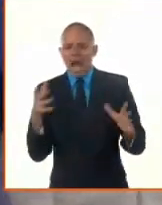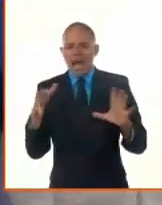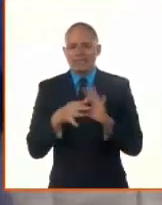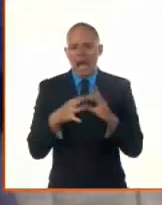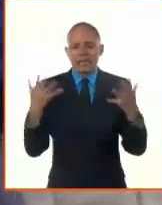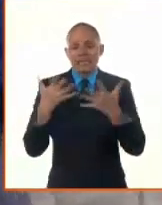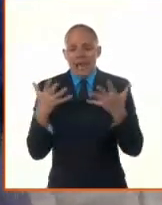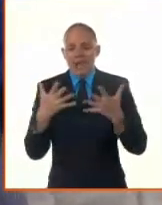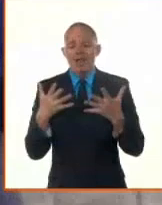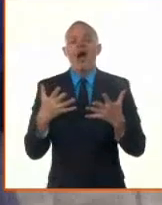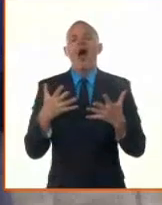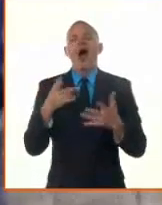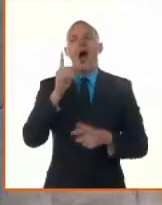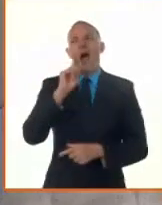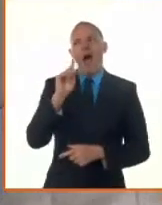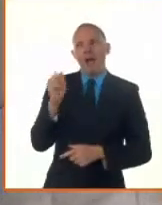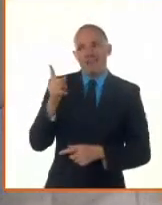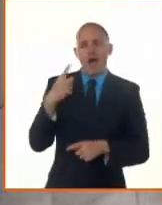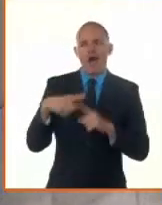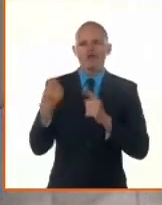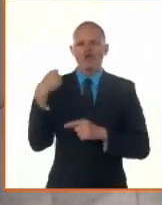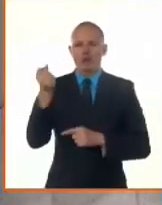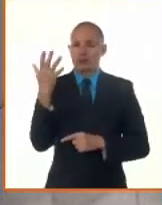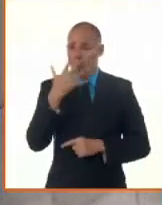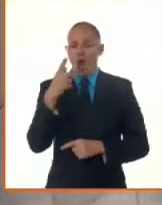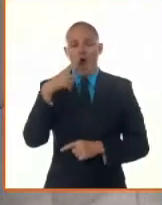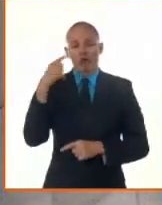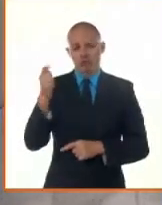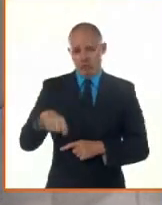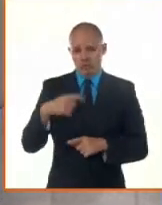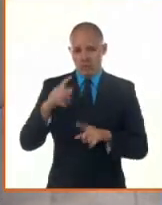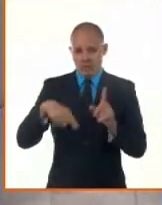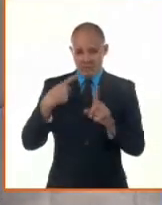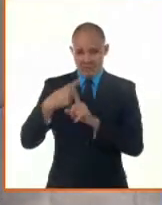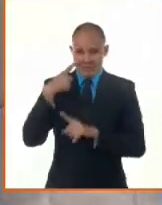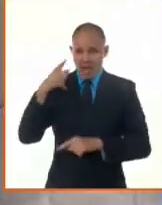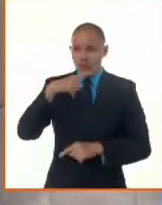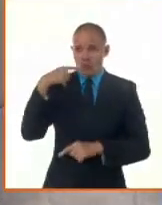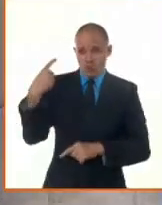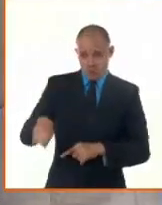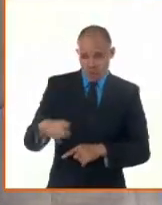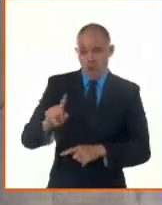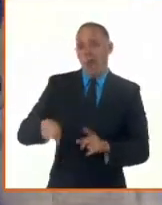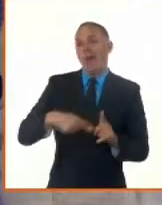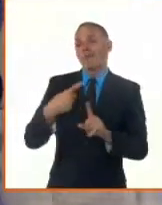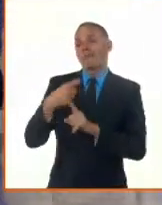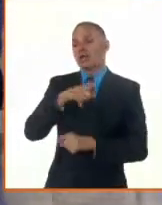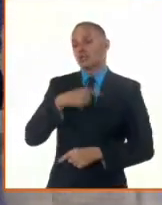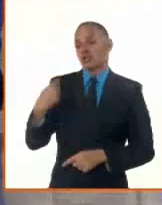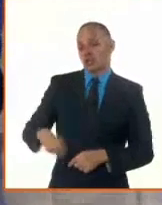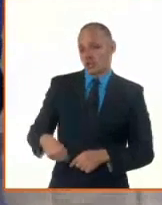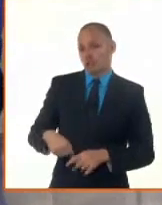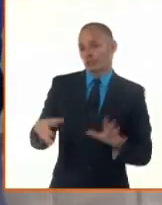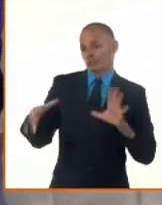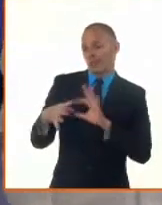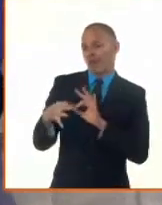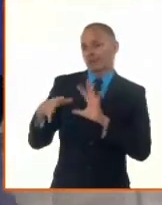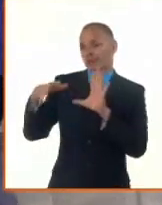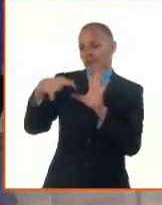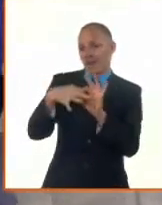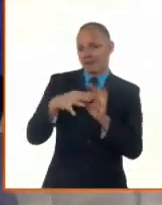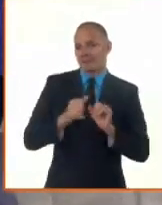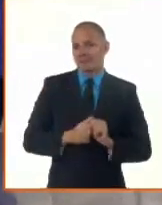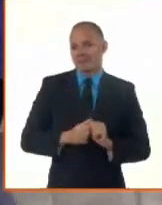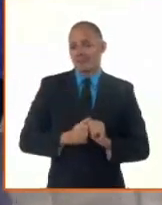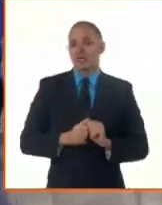Pero además de nuevo hace muy poco Saudita plantea que va a seguir reduciendo la producción